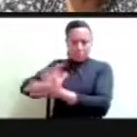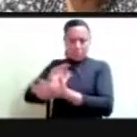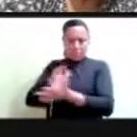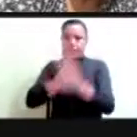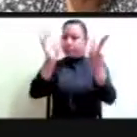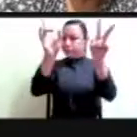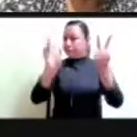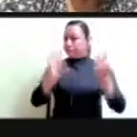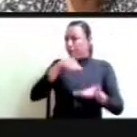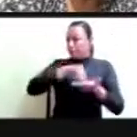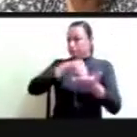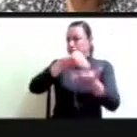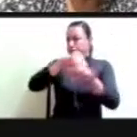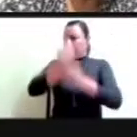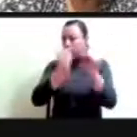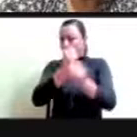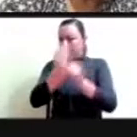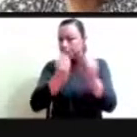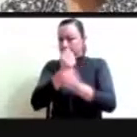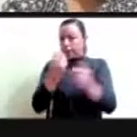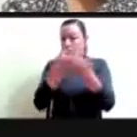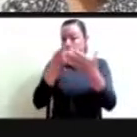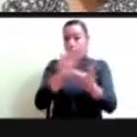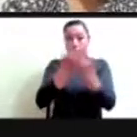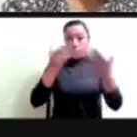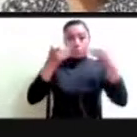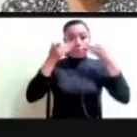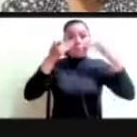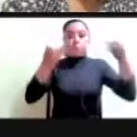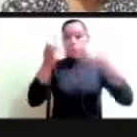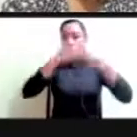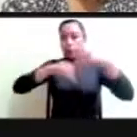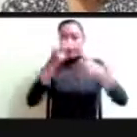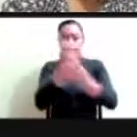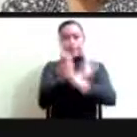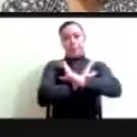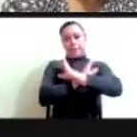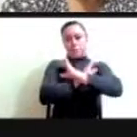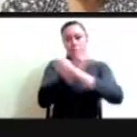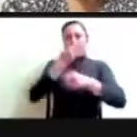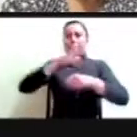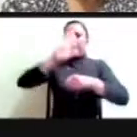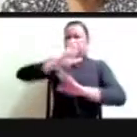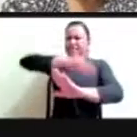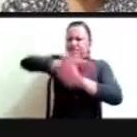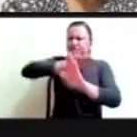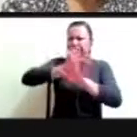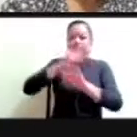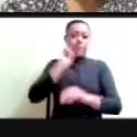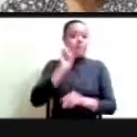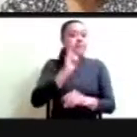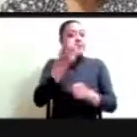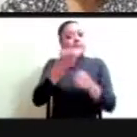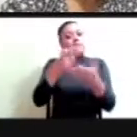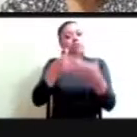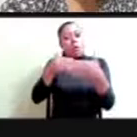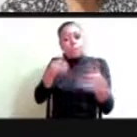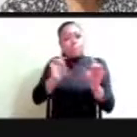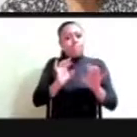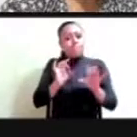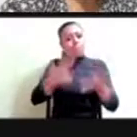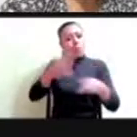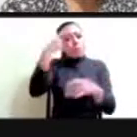en la escena pública de todas estas conductas que nos han vulnerado es sin duda un precedente para que se visibilice la